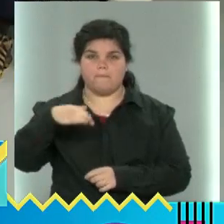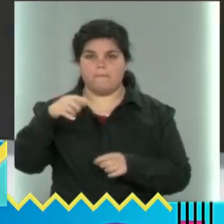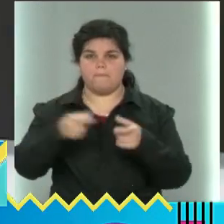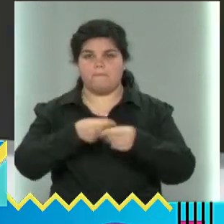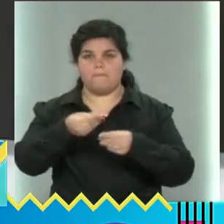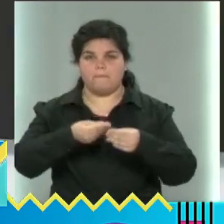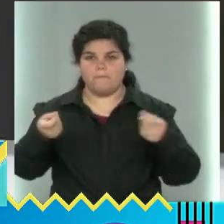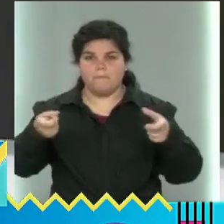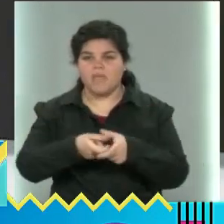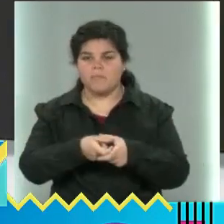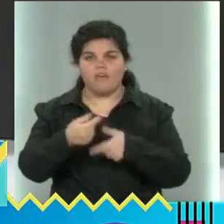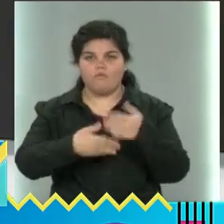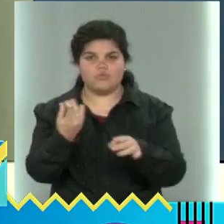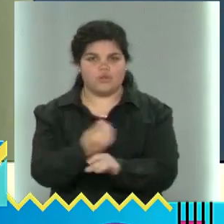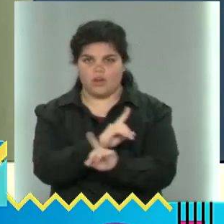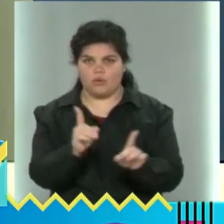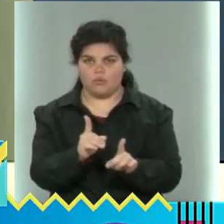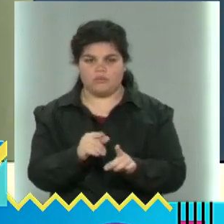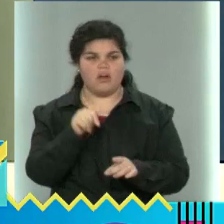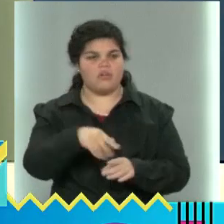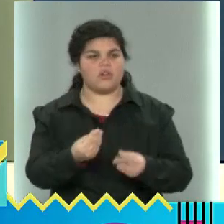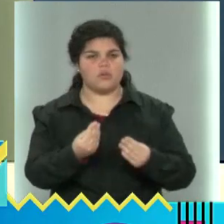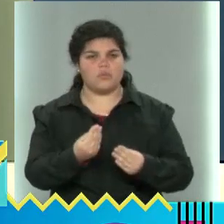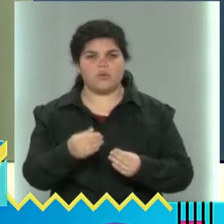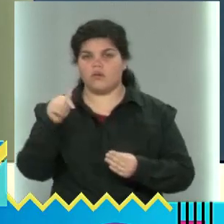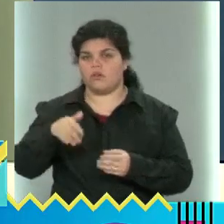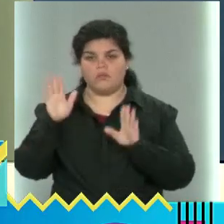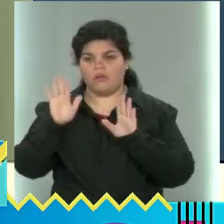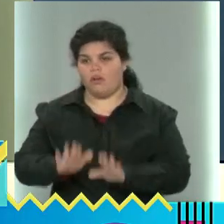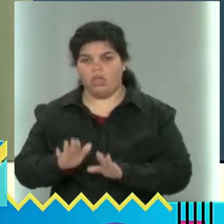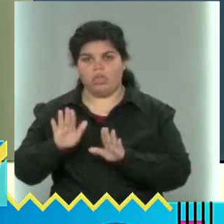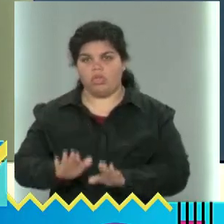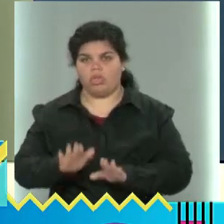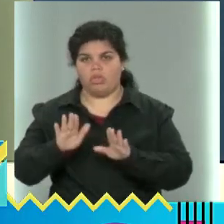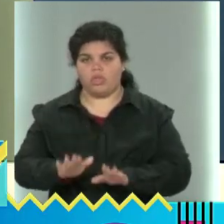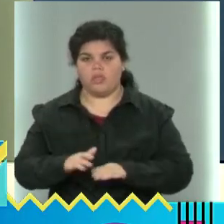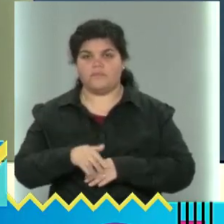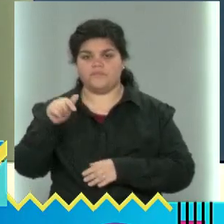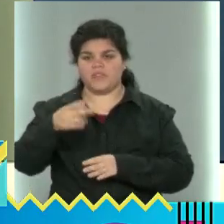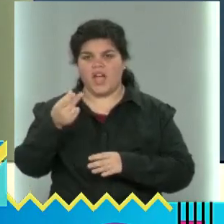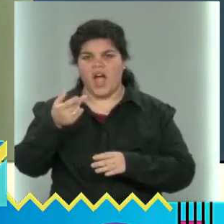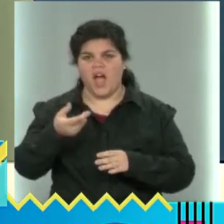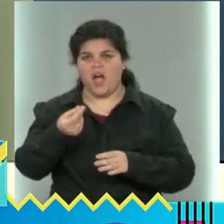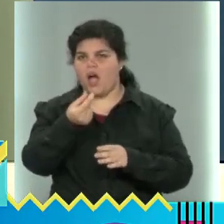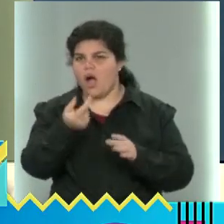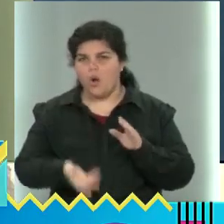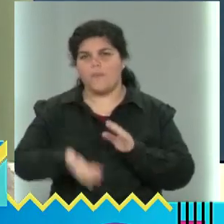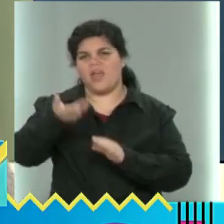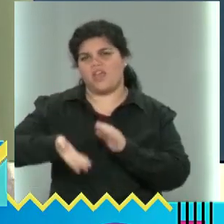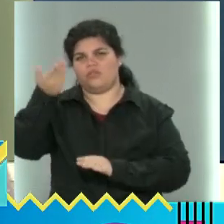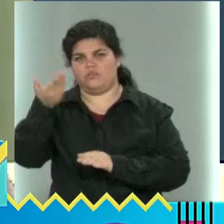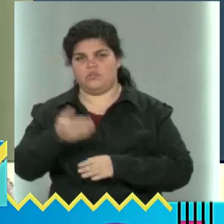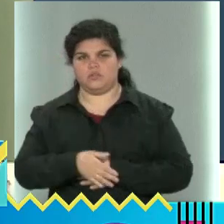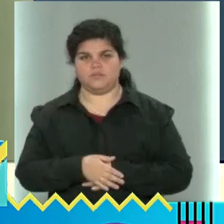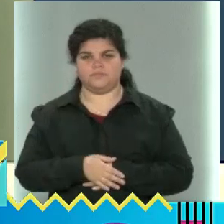análisis que haces del mercado interno? Y está deprimido. Es decir, con el aumento que han habido y con lo... ¿Qué va a